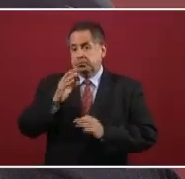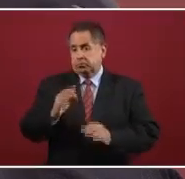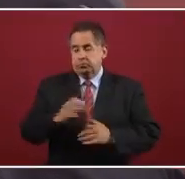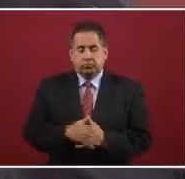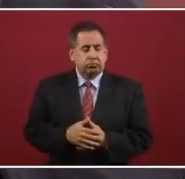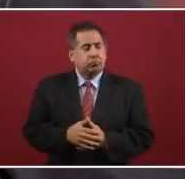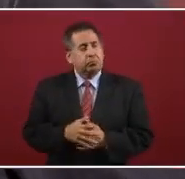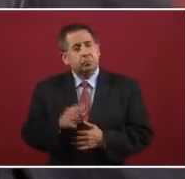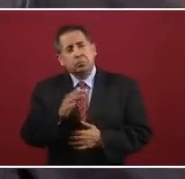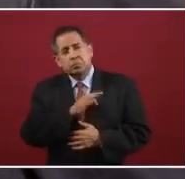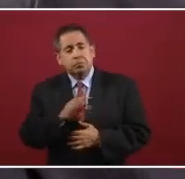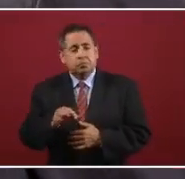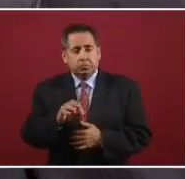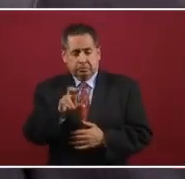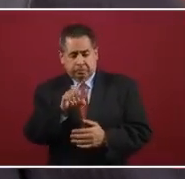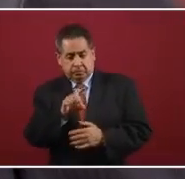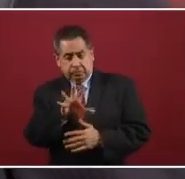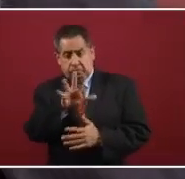Estamos hablando de alrededor de